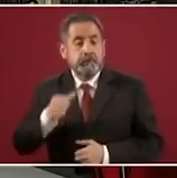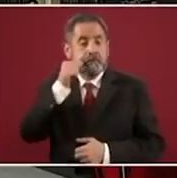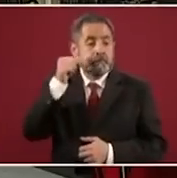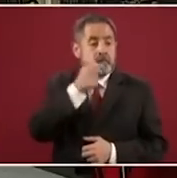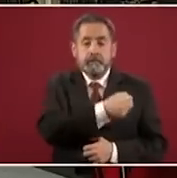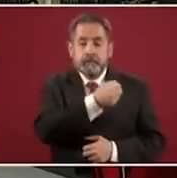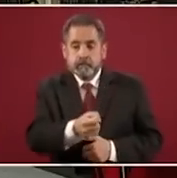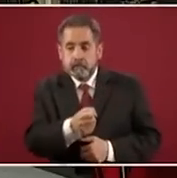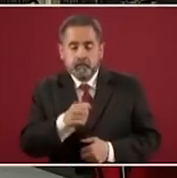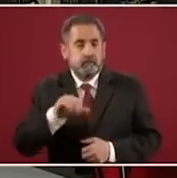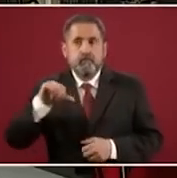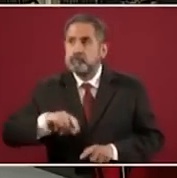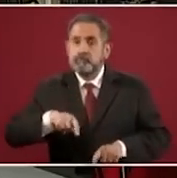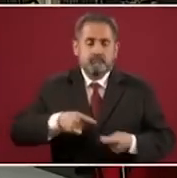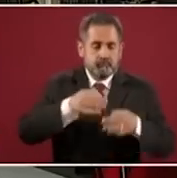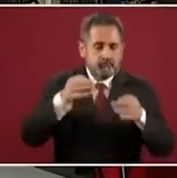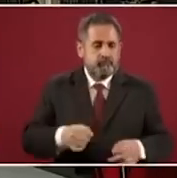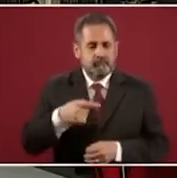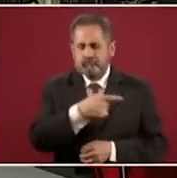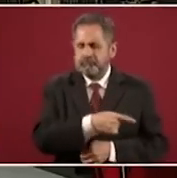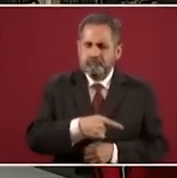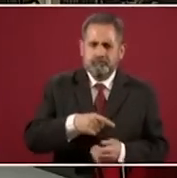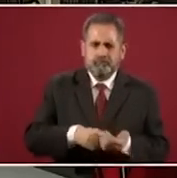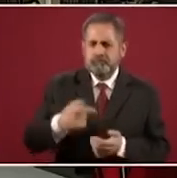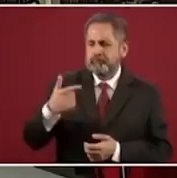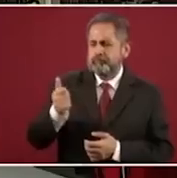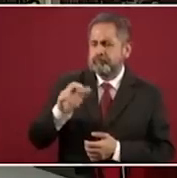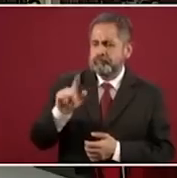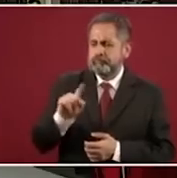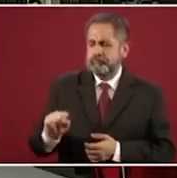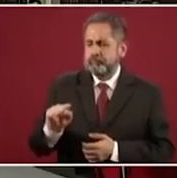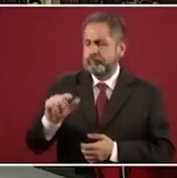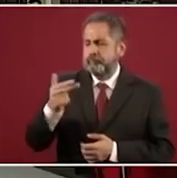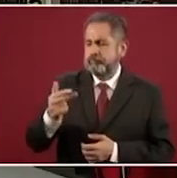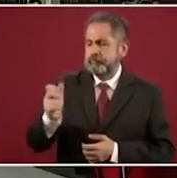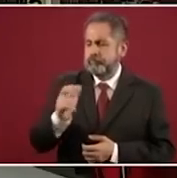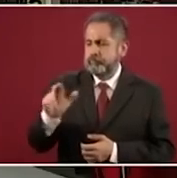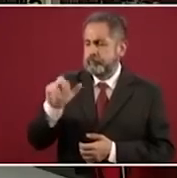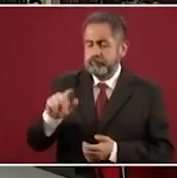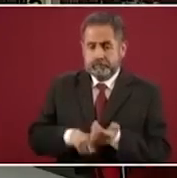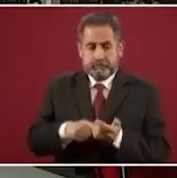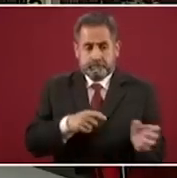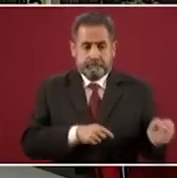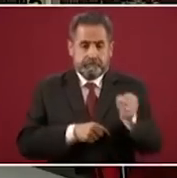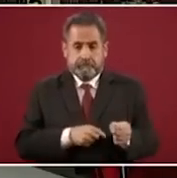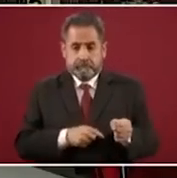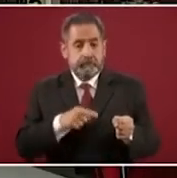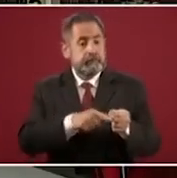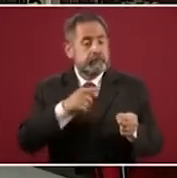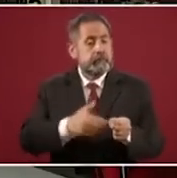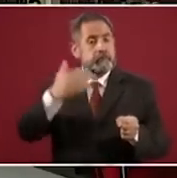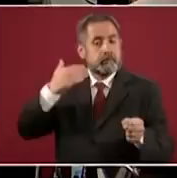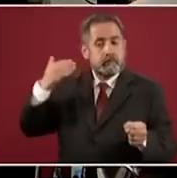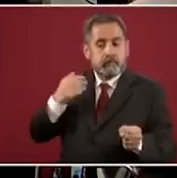no sé si hoy lo va a hacer, Gildo Garza Herrera. Este ciudadano pidió hace dos